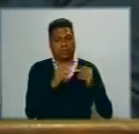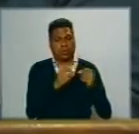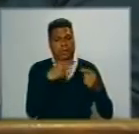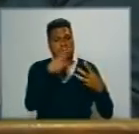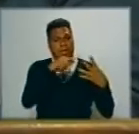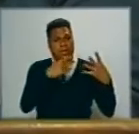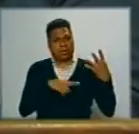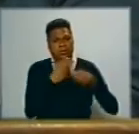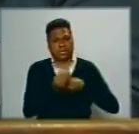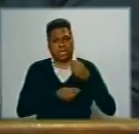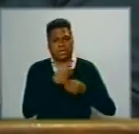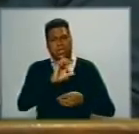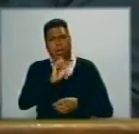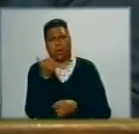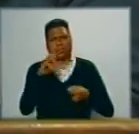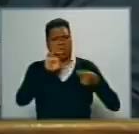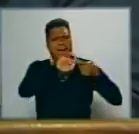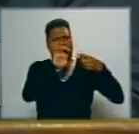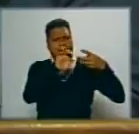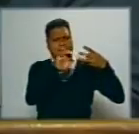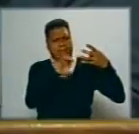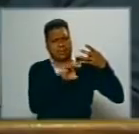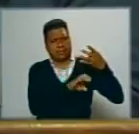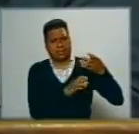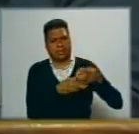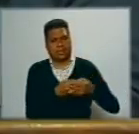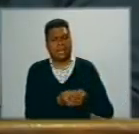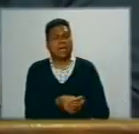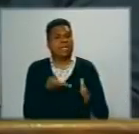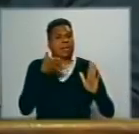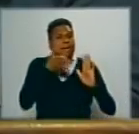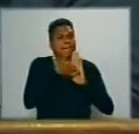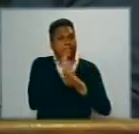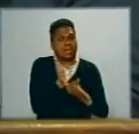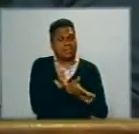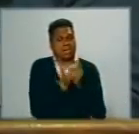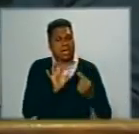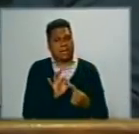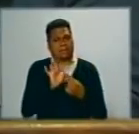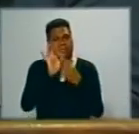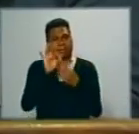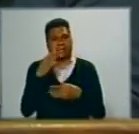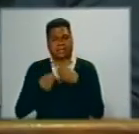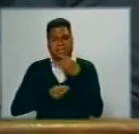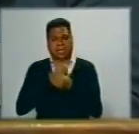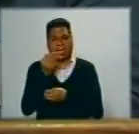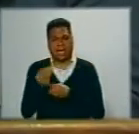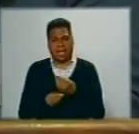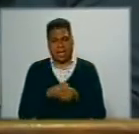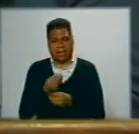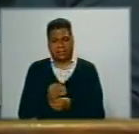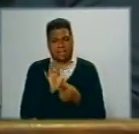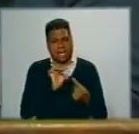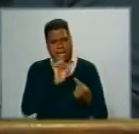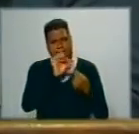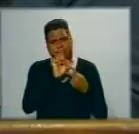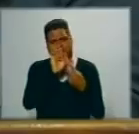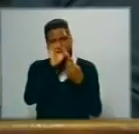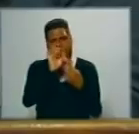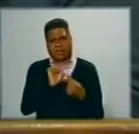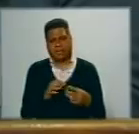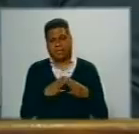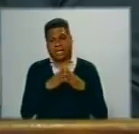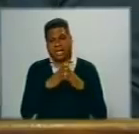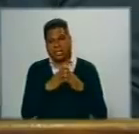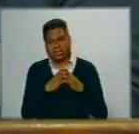otras características o circunstancias que particularizan u otorgan especificidad a dichos